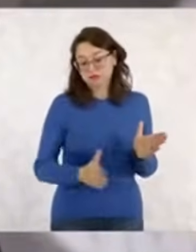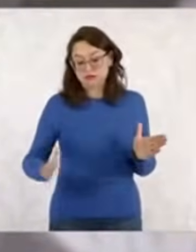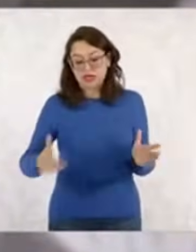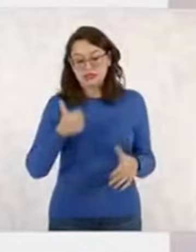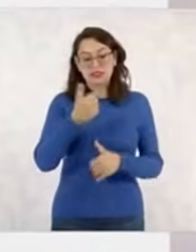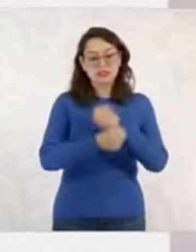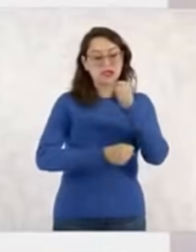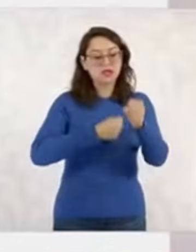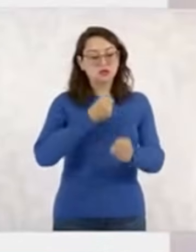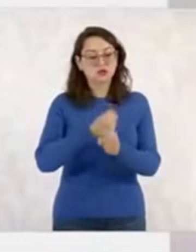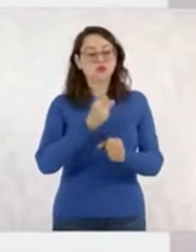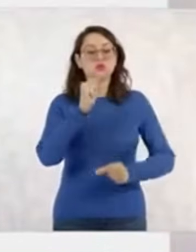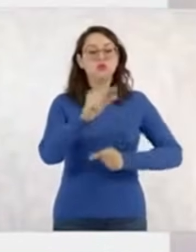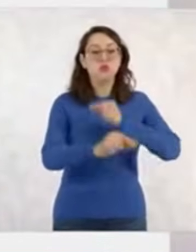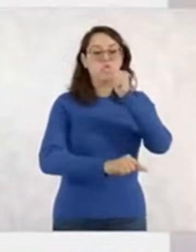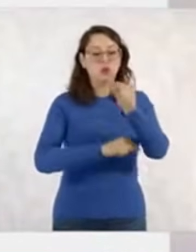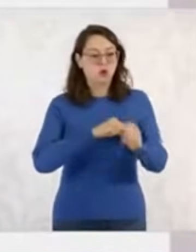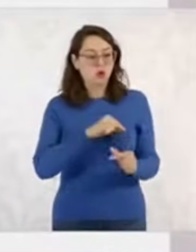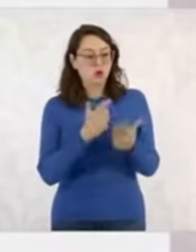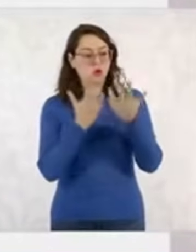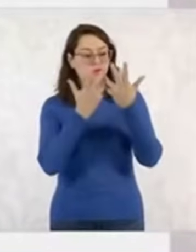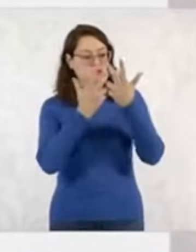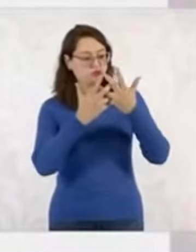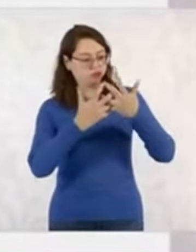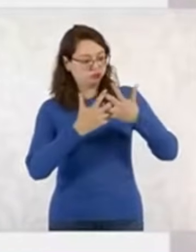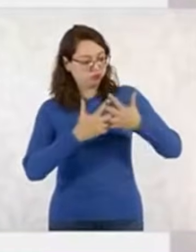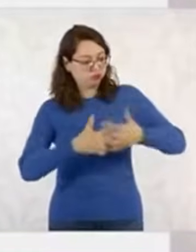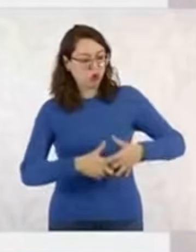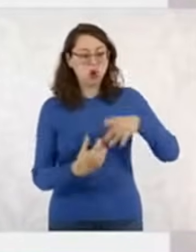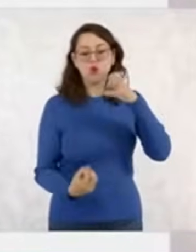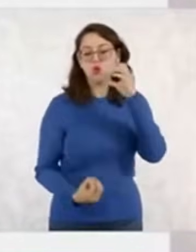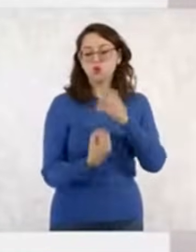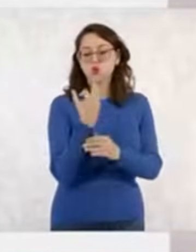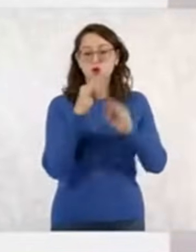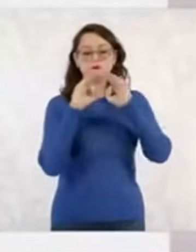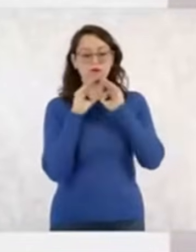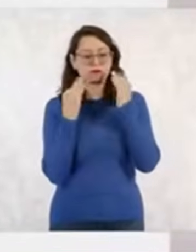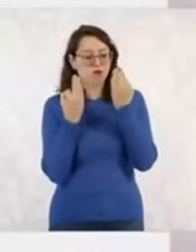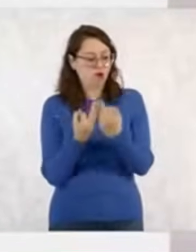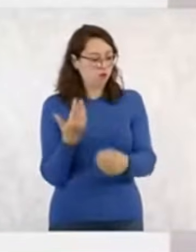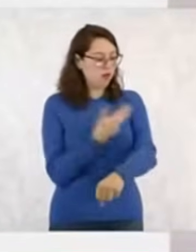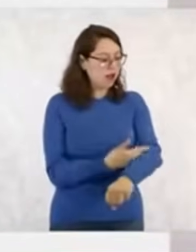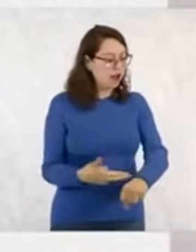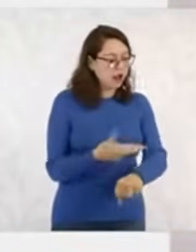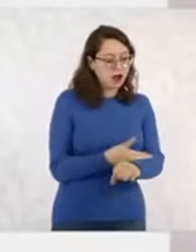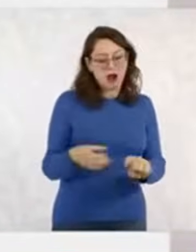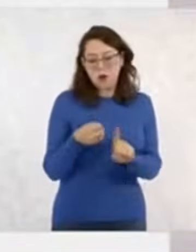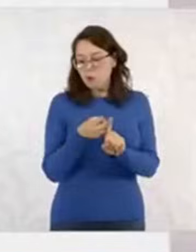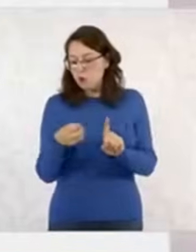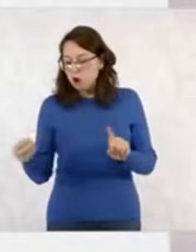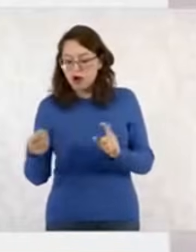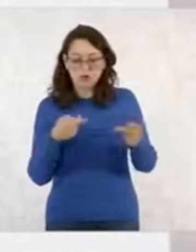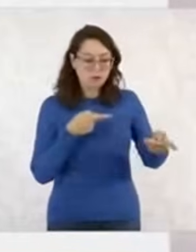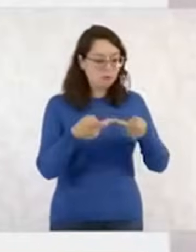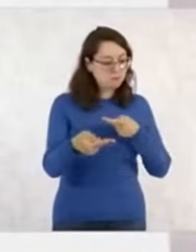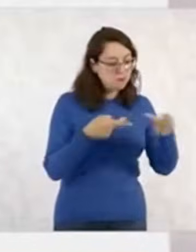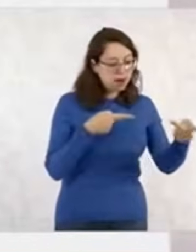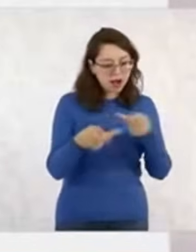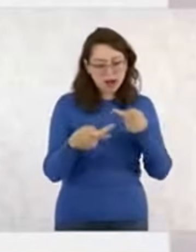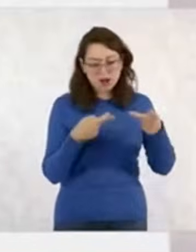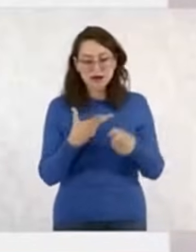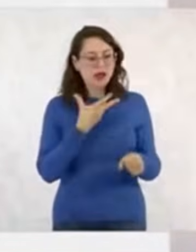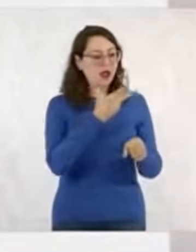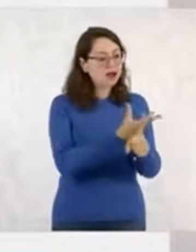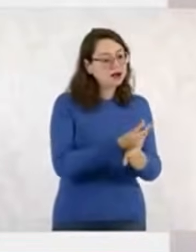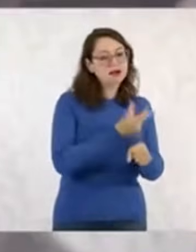adecuación para que las y los empleadores y las personas trabajadoras organicen, planeen, adapten y de manera